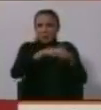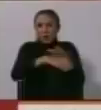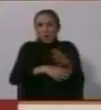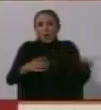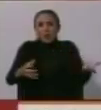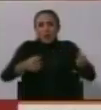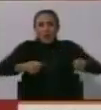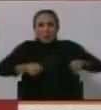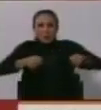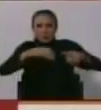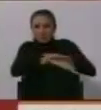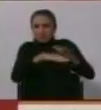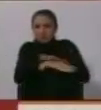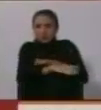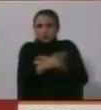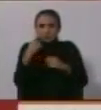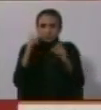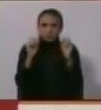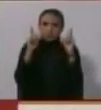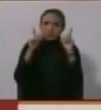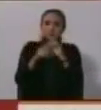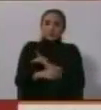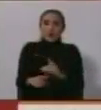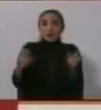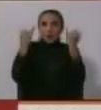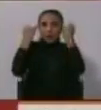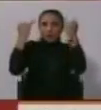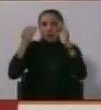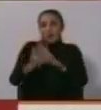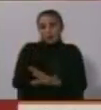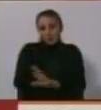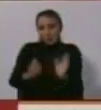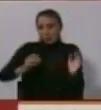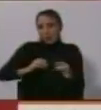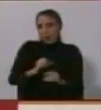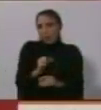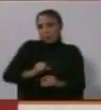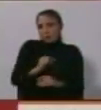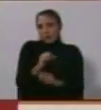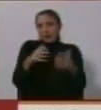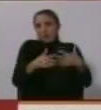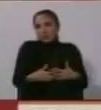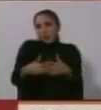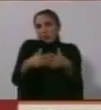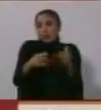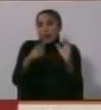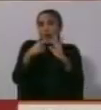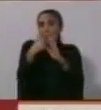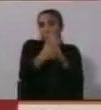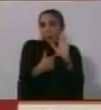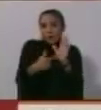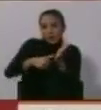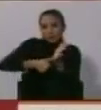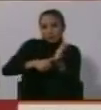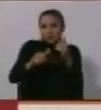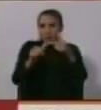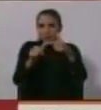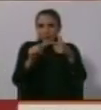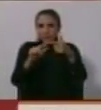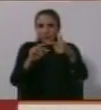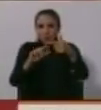CIA para asesinar y justificar. No, aquí están las huellas dactilares, este murió, te lo matamos